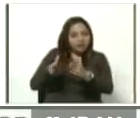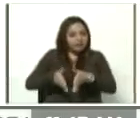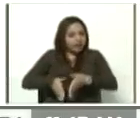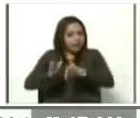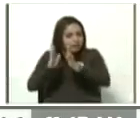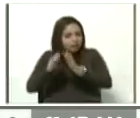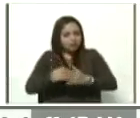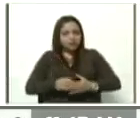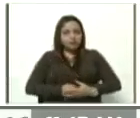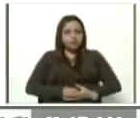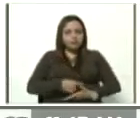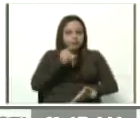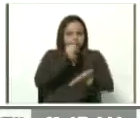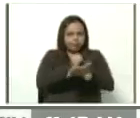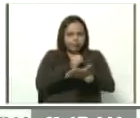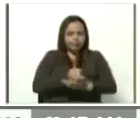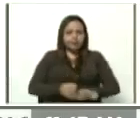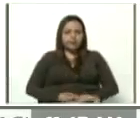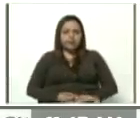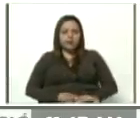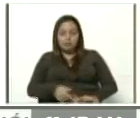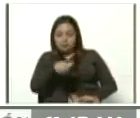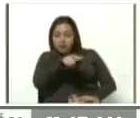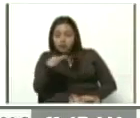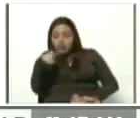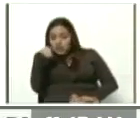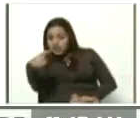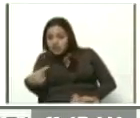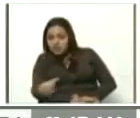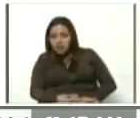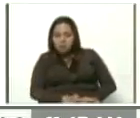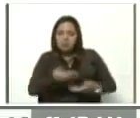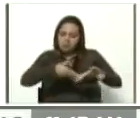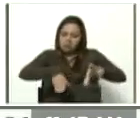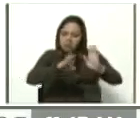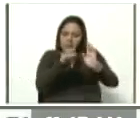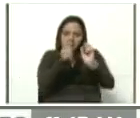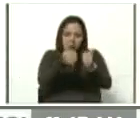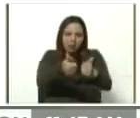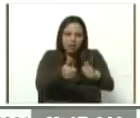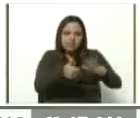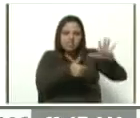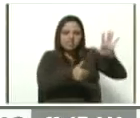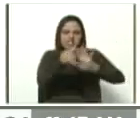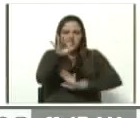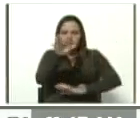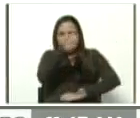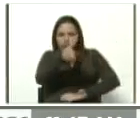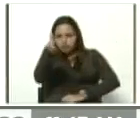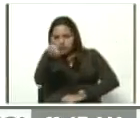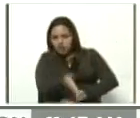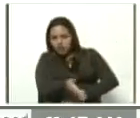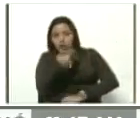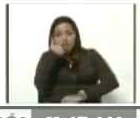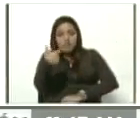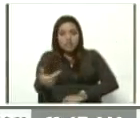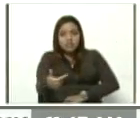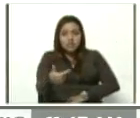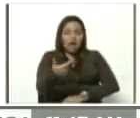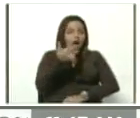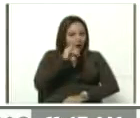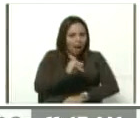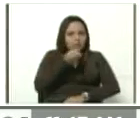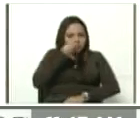ustedes, por buen camino 63%, la amplia mayoría, 63% dice